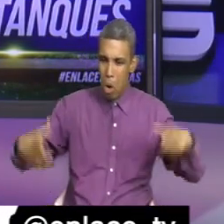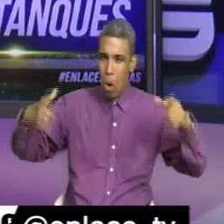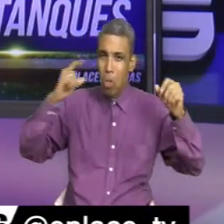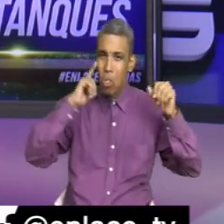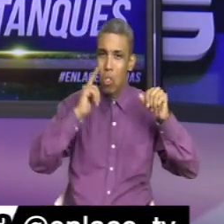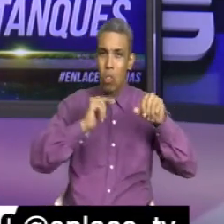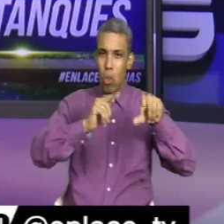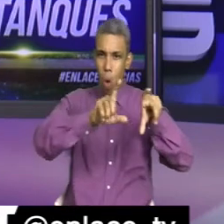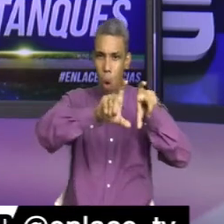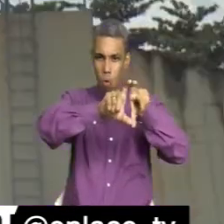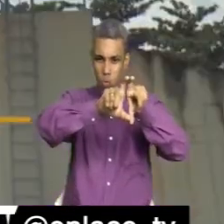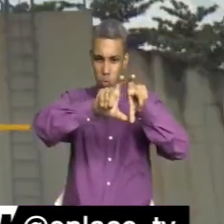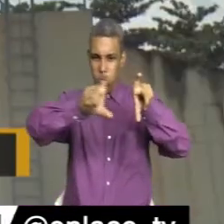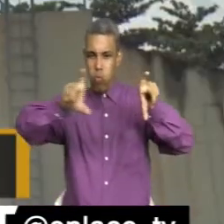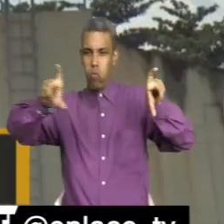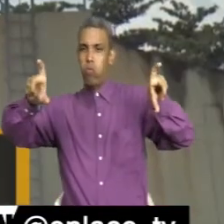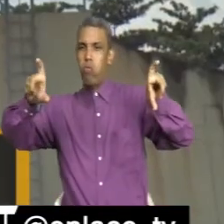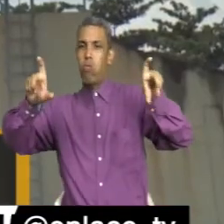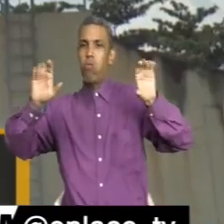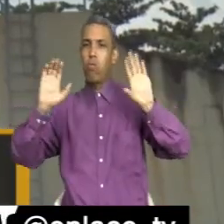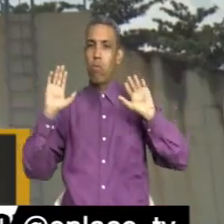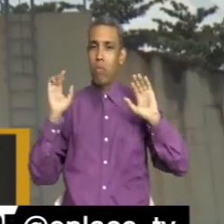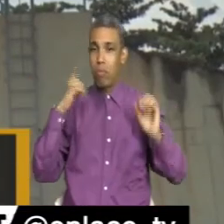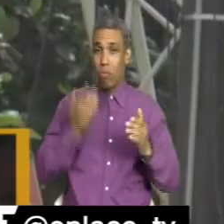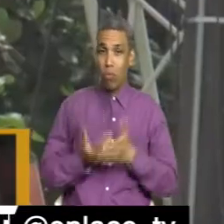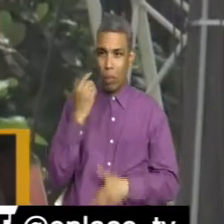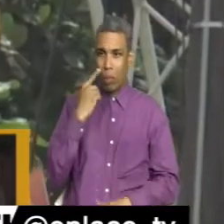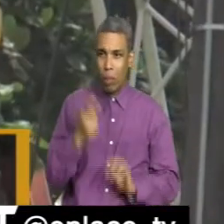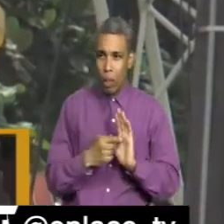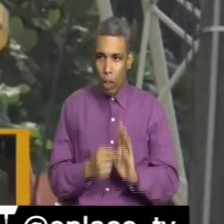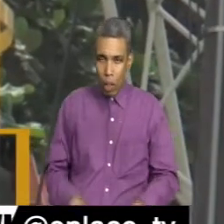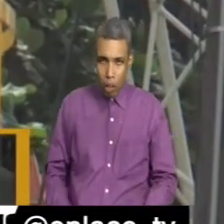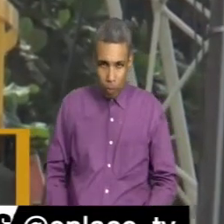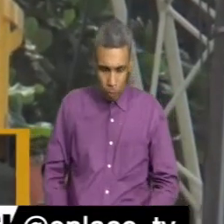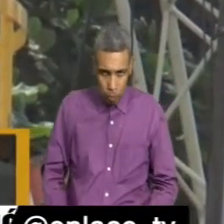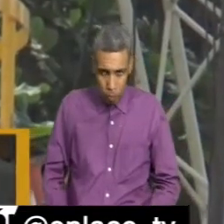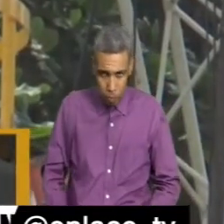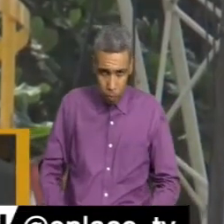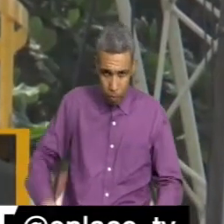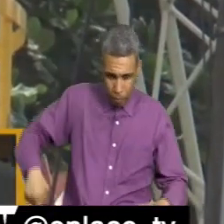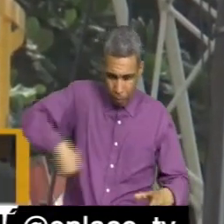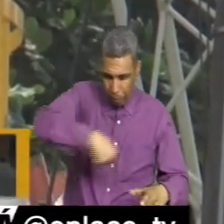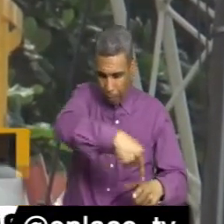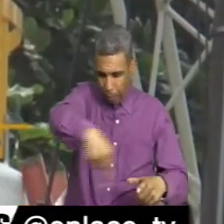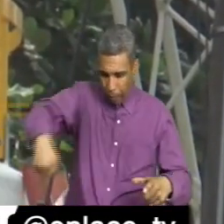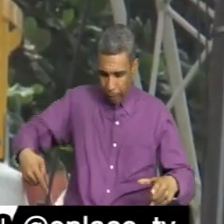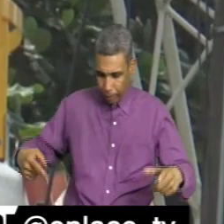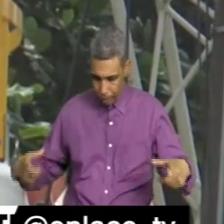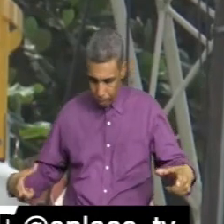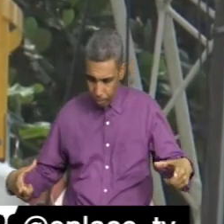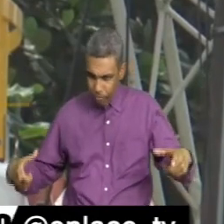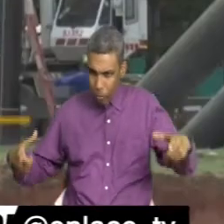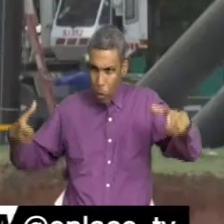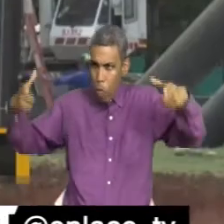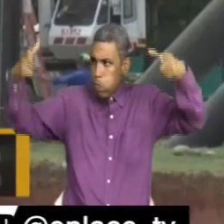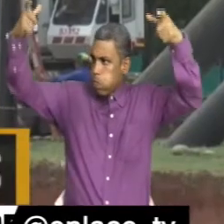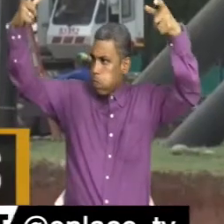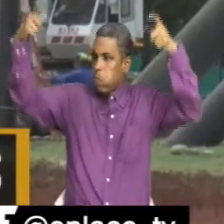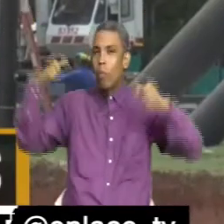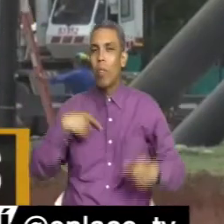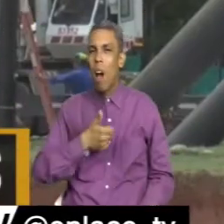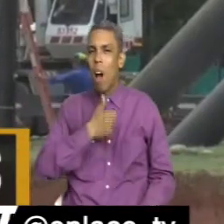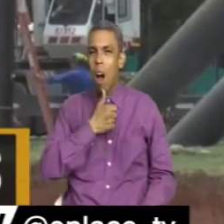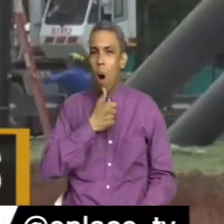líquido. La empresa Aguas de Barranca Bermeja ha instalado dos nuevos modernos tanques para el procesamiento de agua potable en la ciudad. Las directivas de la empresa han destacado